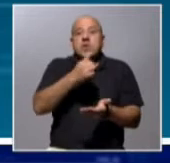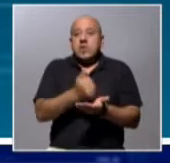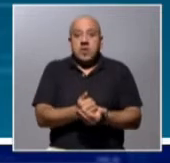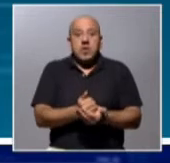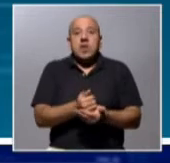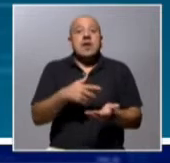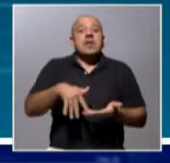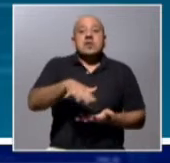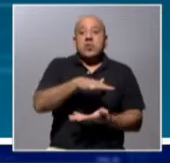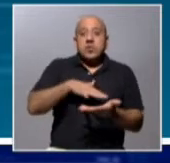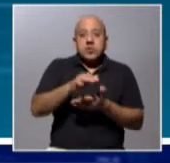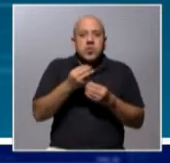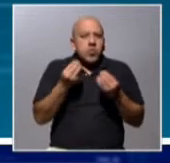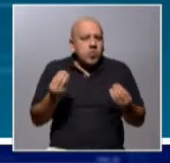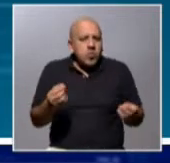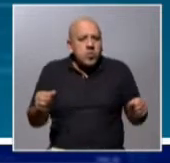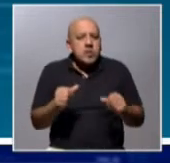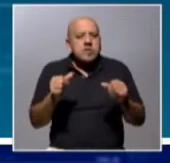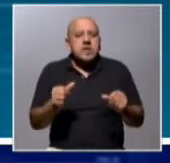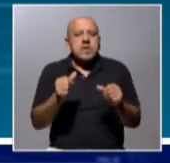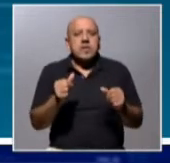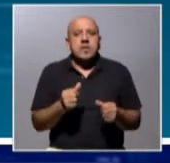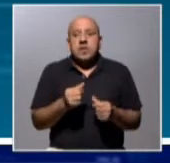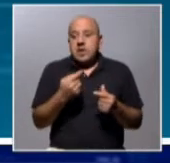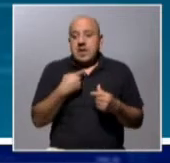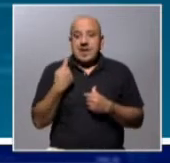afrontar esta situación del COVID-19,